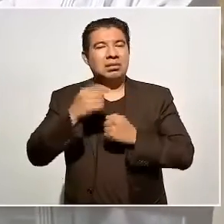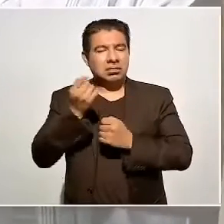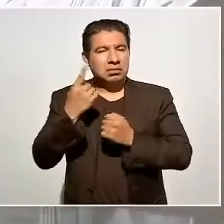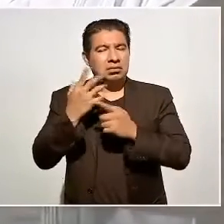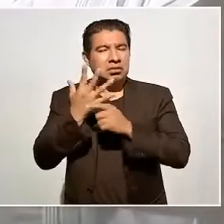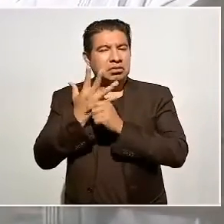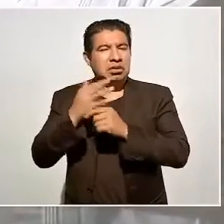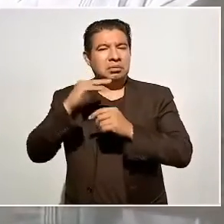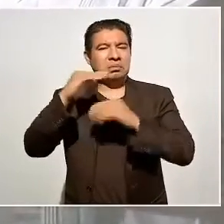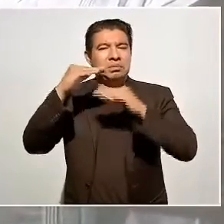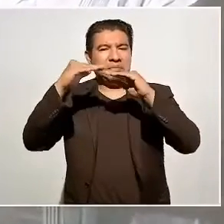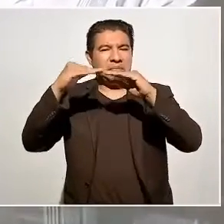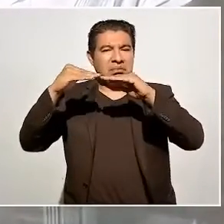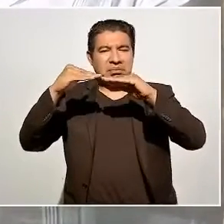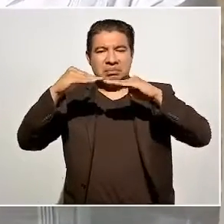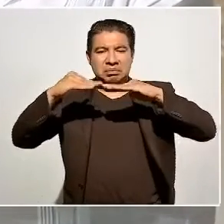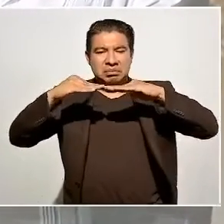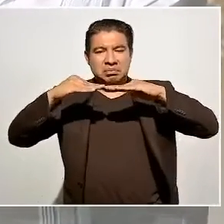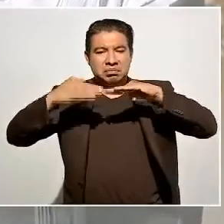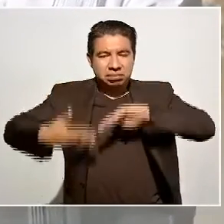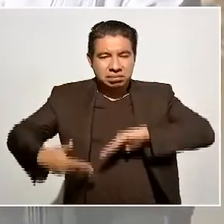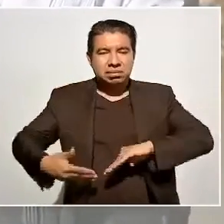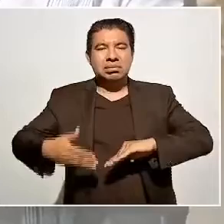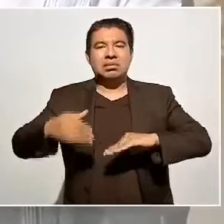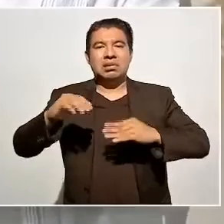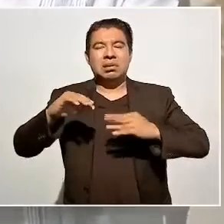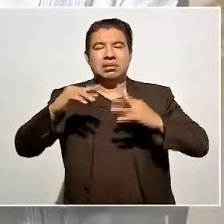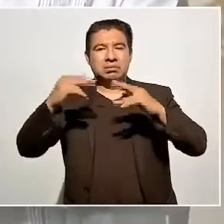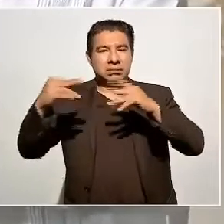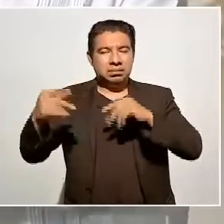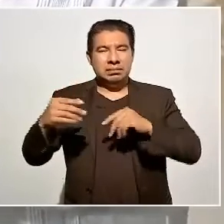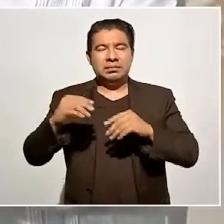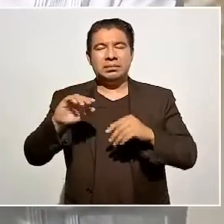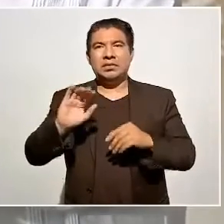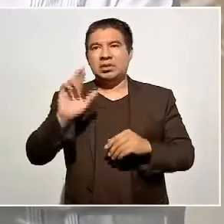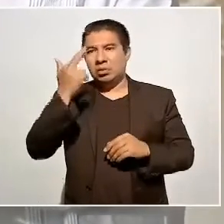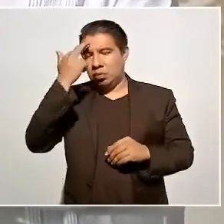Recuerdo que mis hijos, que estaban pequeños,